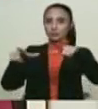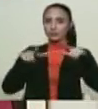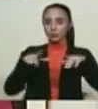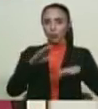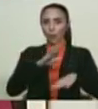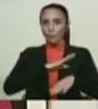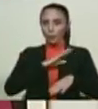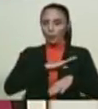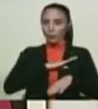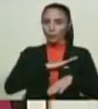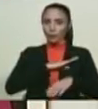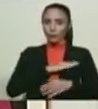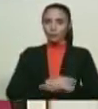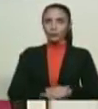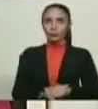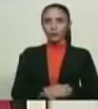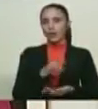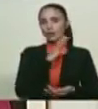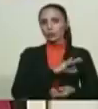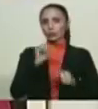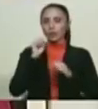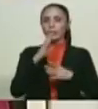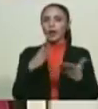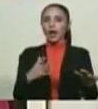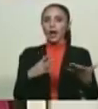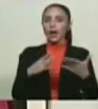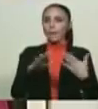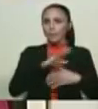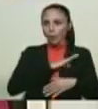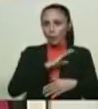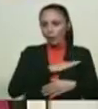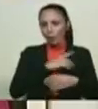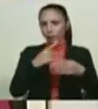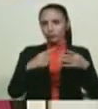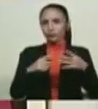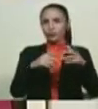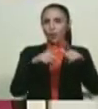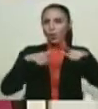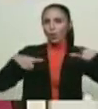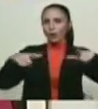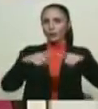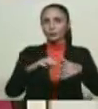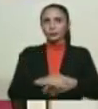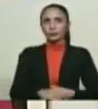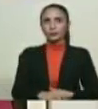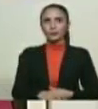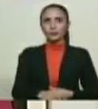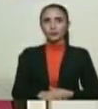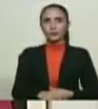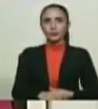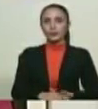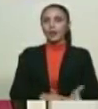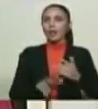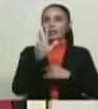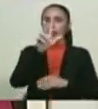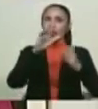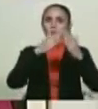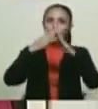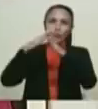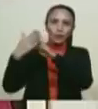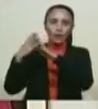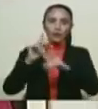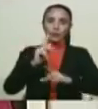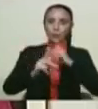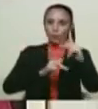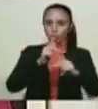de pertenencia socialista agraria y carta de registro agrario a 3 comunidades productivas